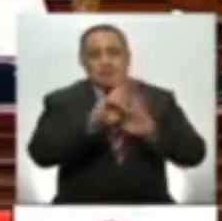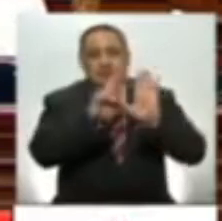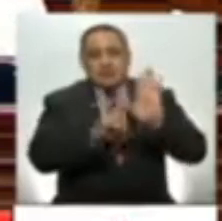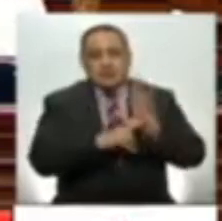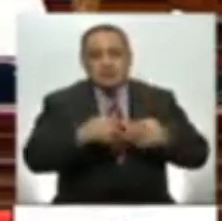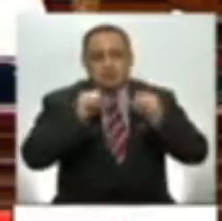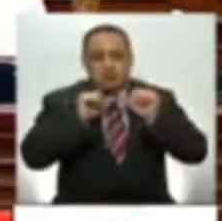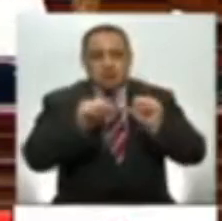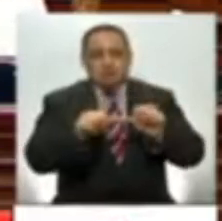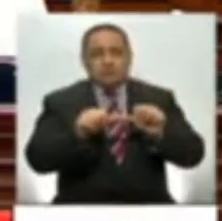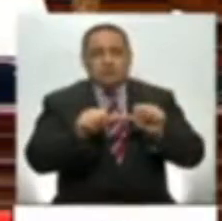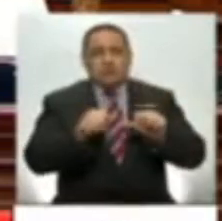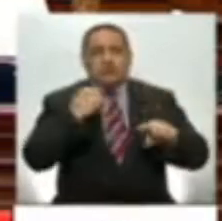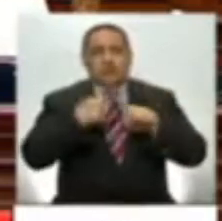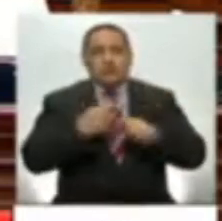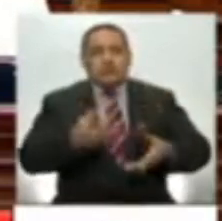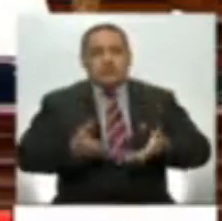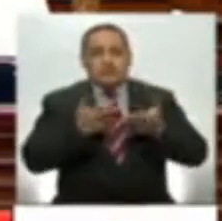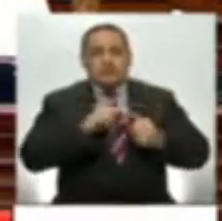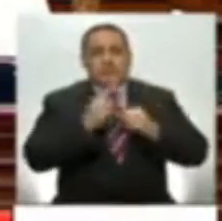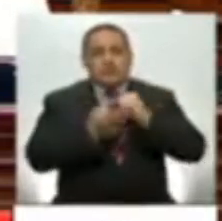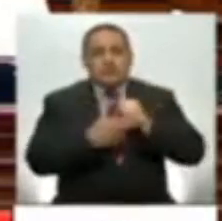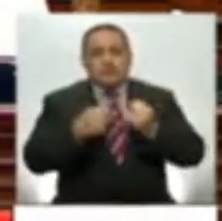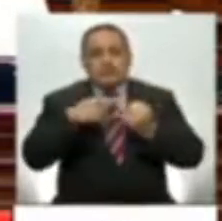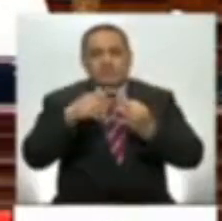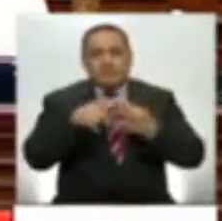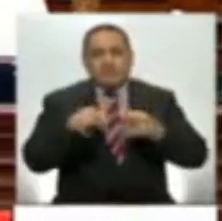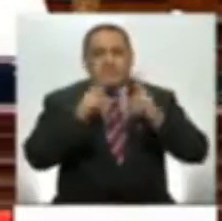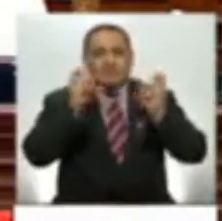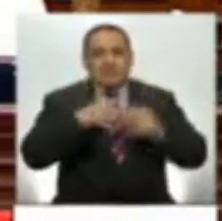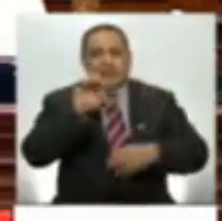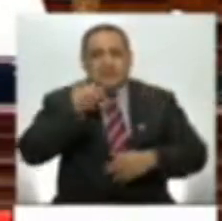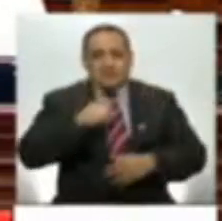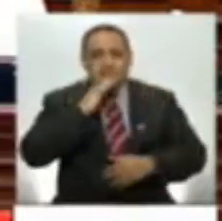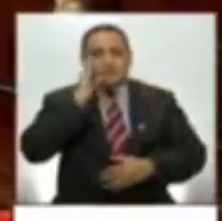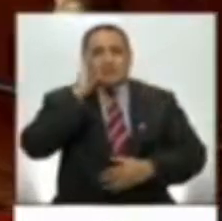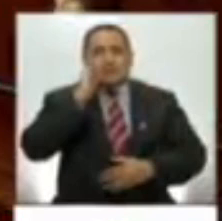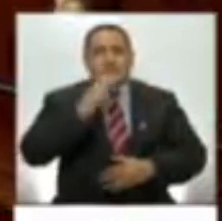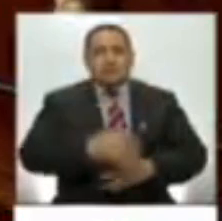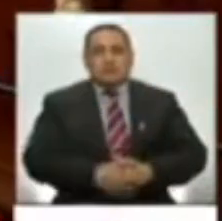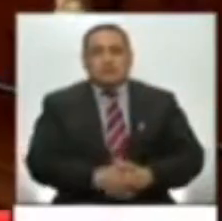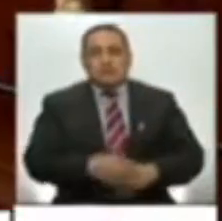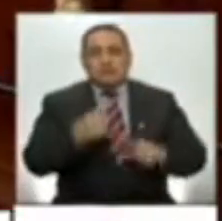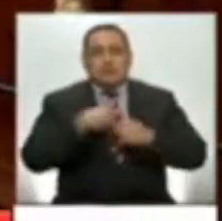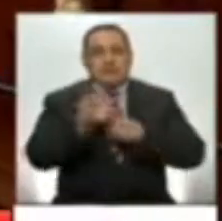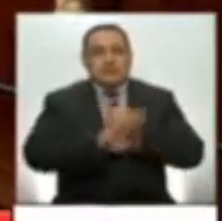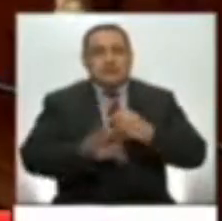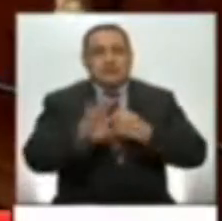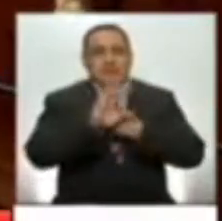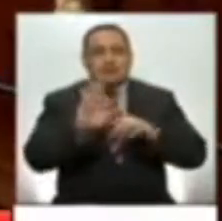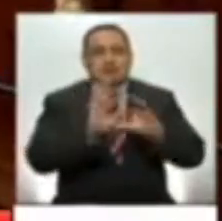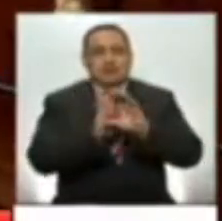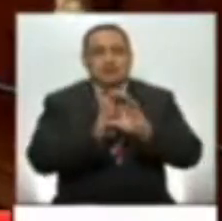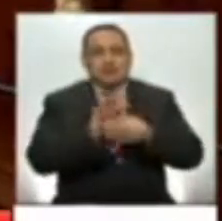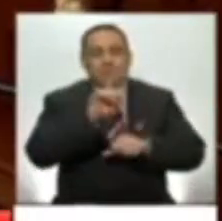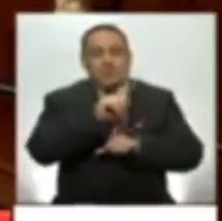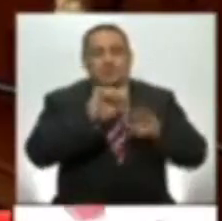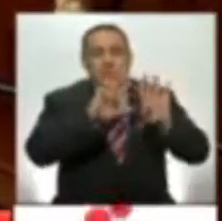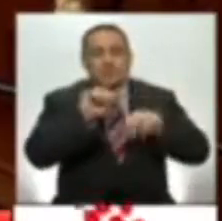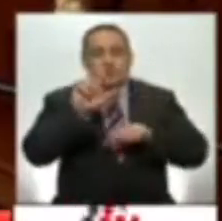reglamentarias vigentes y guardar secreto en los asuntos así calificados? En defensa de la Constitución